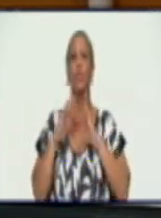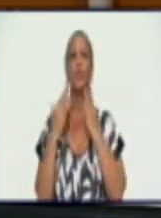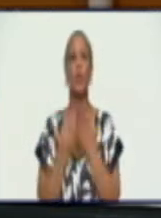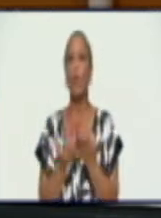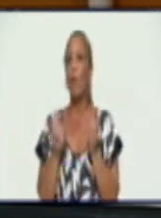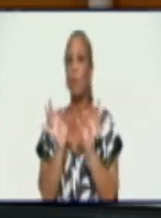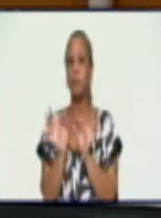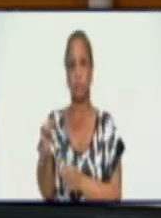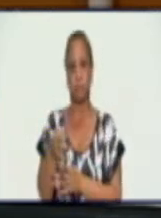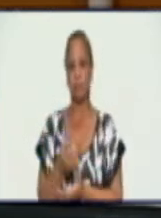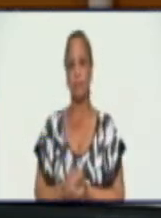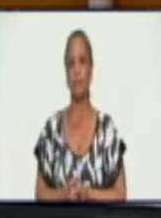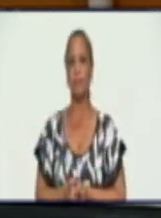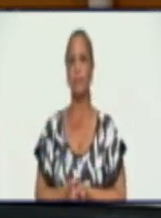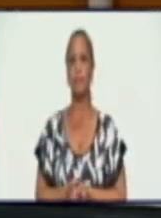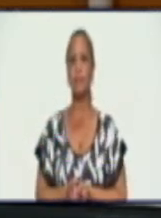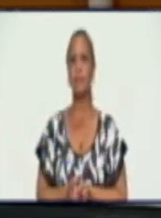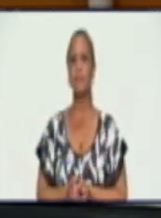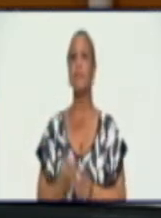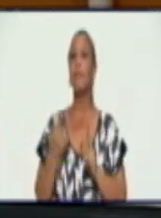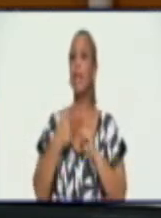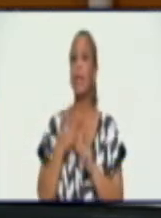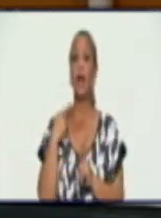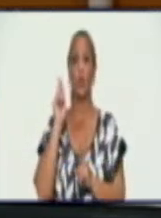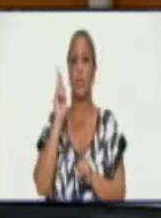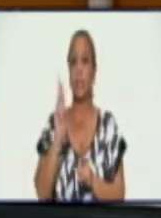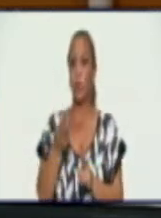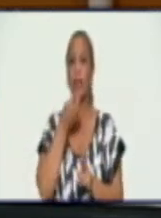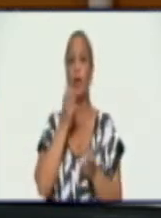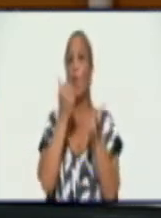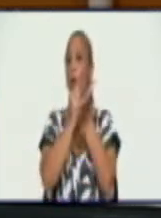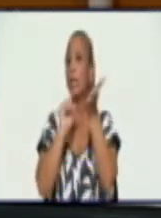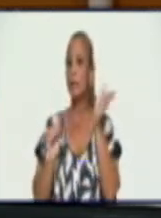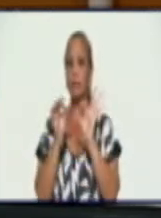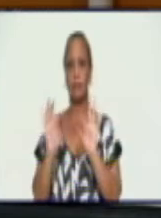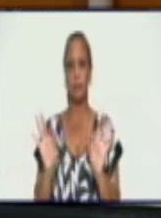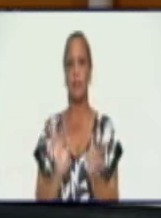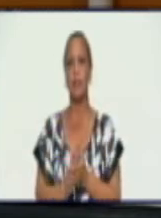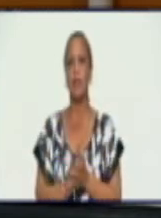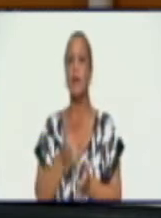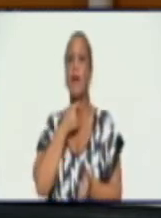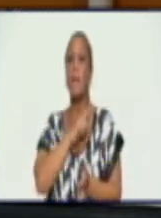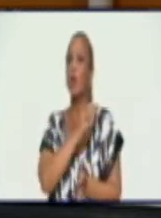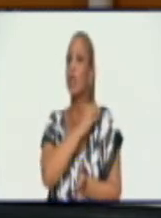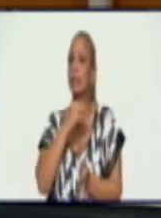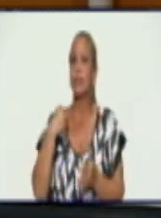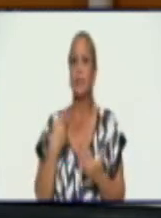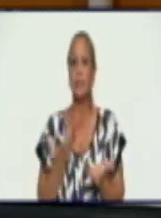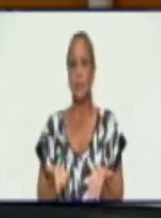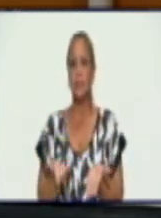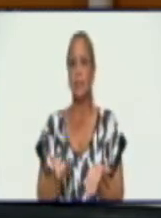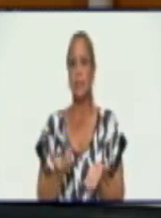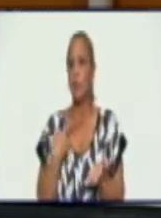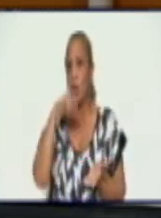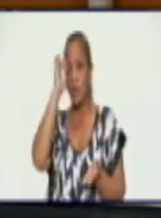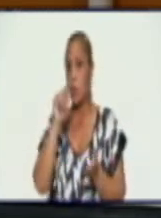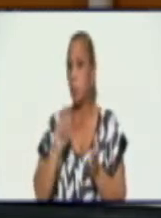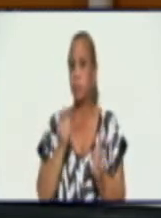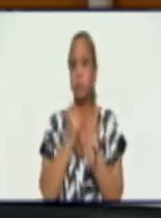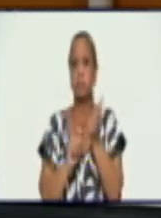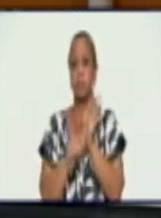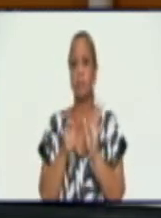municipios también y las autorizaciones de cualquier caso y yo puse el ejemplo la doctora eso no está previsto ningún plano te ha dicho